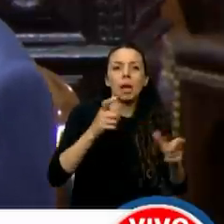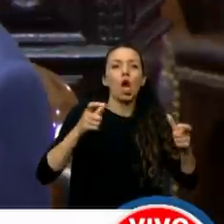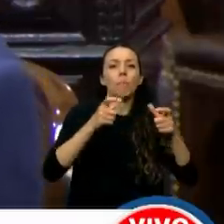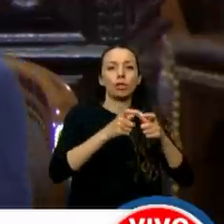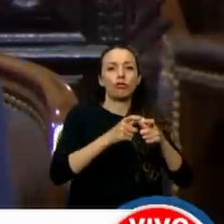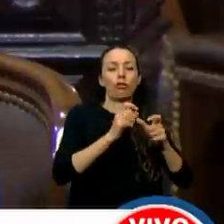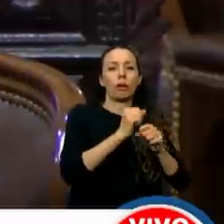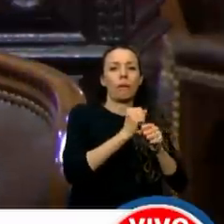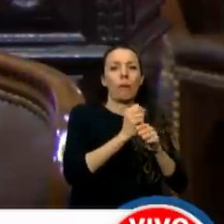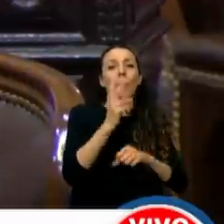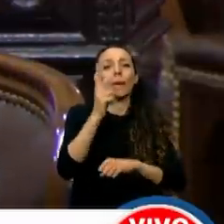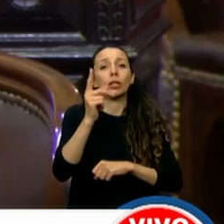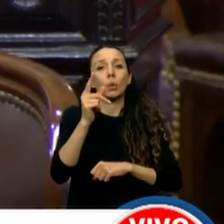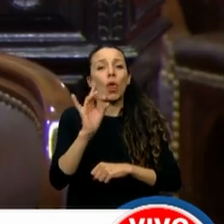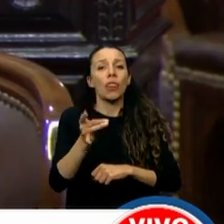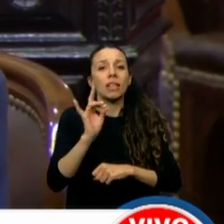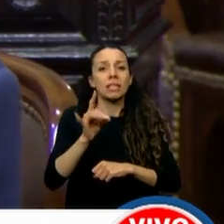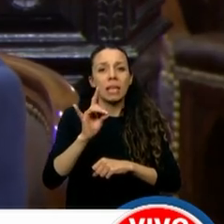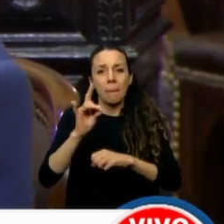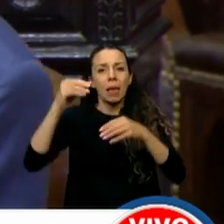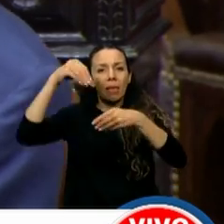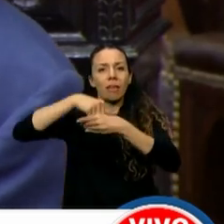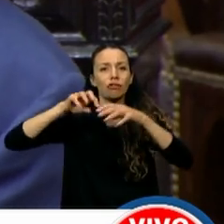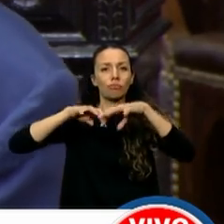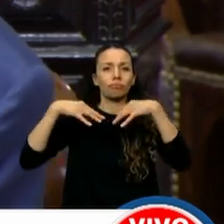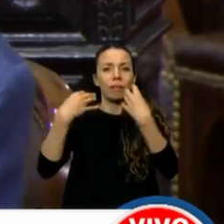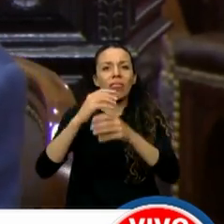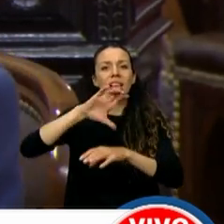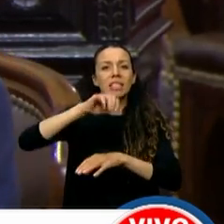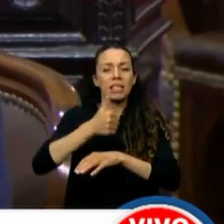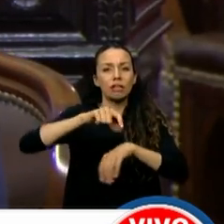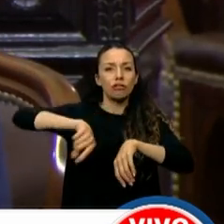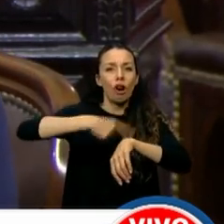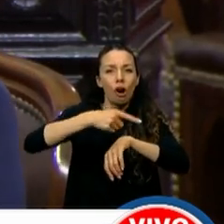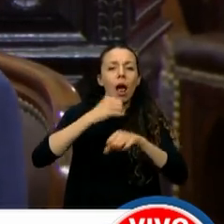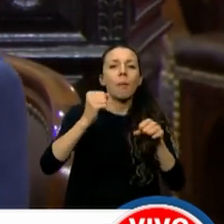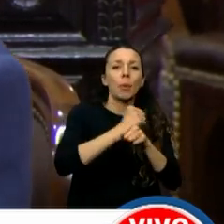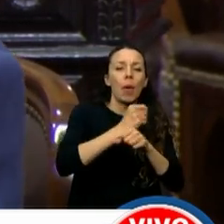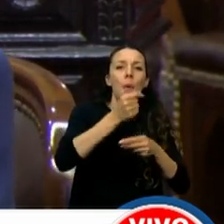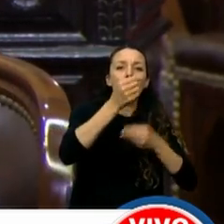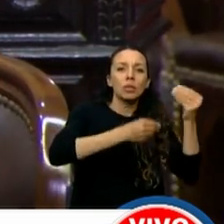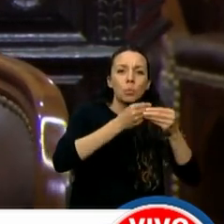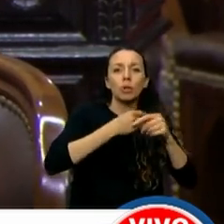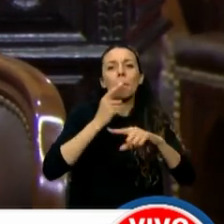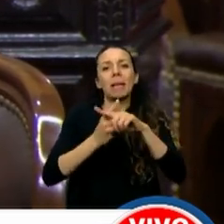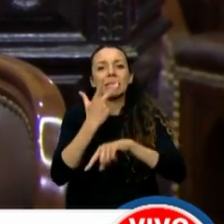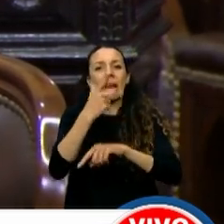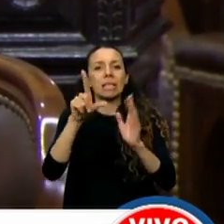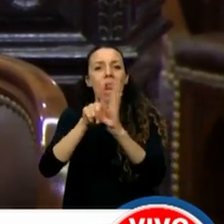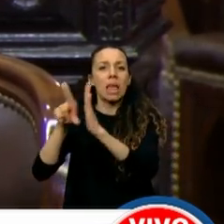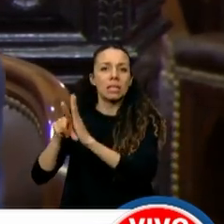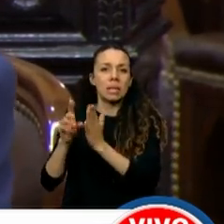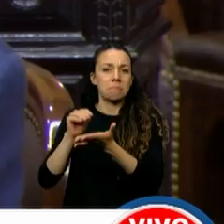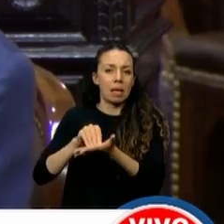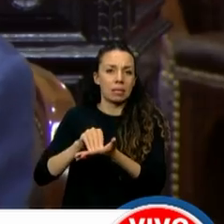21 de diciembre en el recinto y en 16 horas se aprobó el presupuesto y tres leyes más digo para que tengan